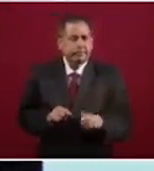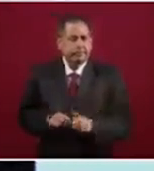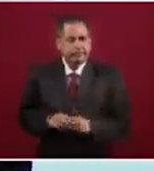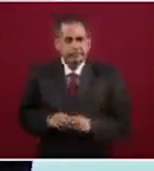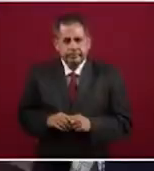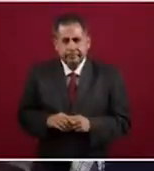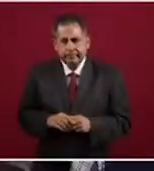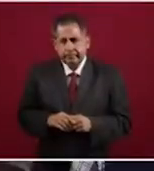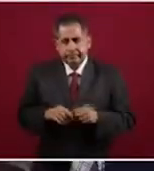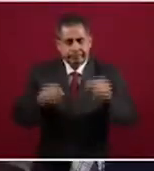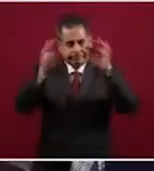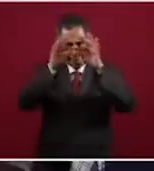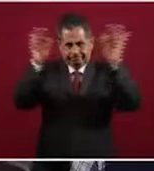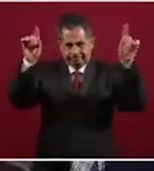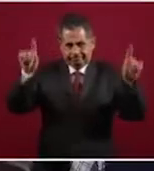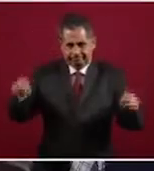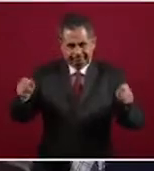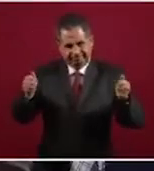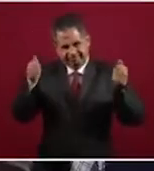lona